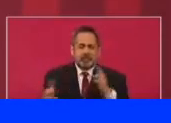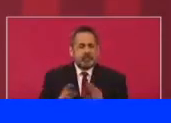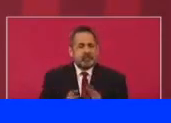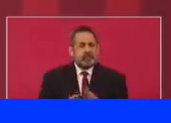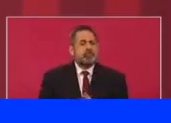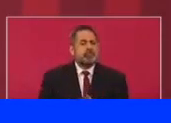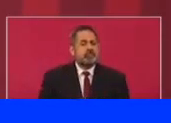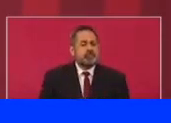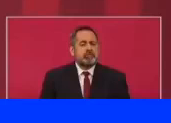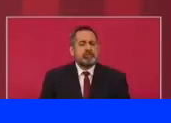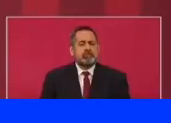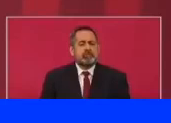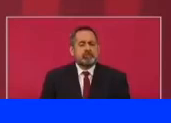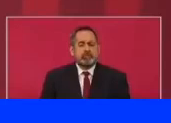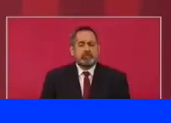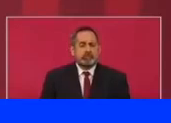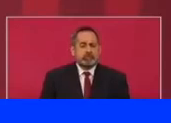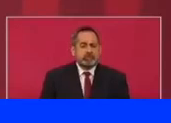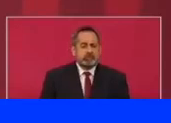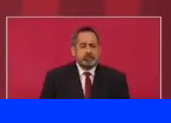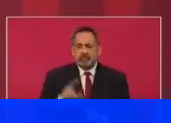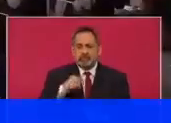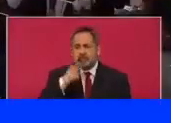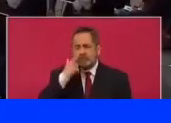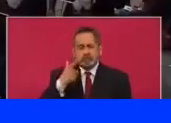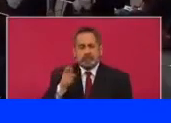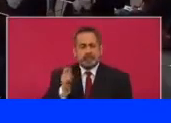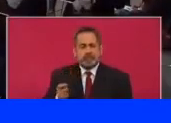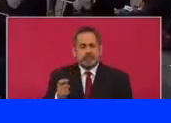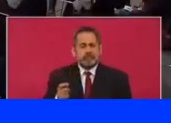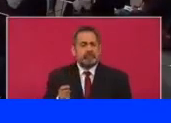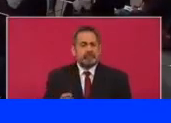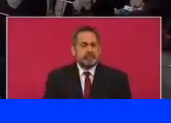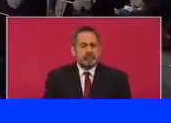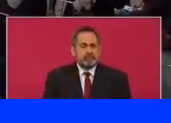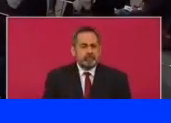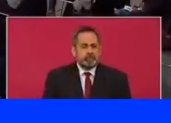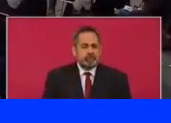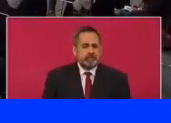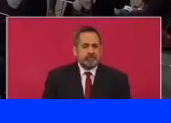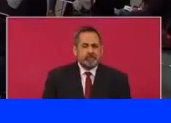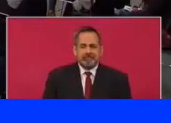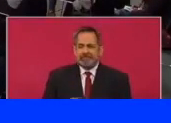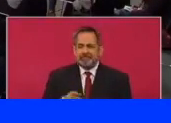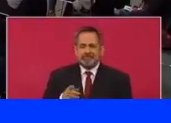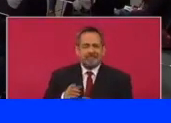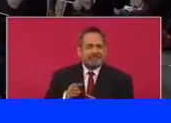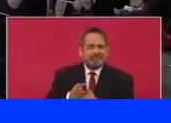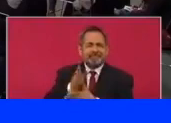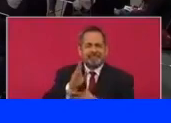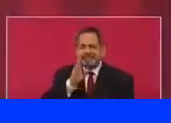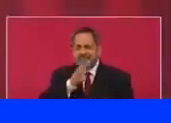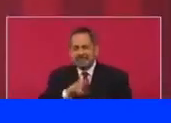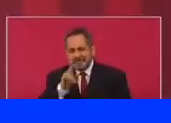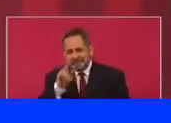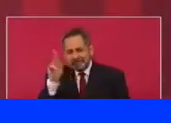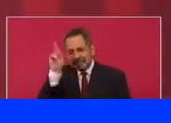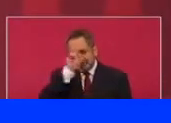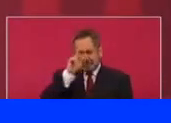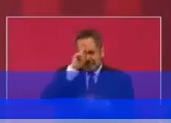moral incluso del presidente de estar del lado de la izquierda volverse como se mueva sino esto lo demuestra